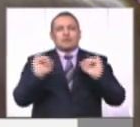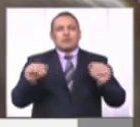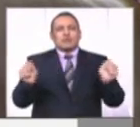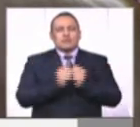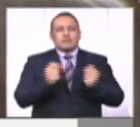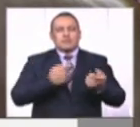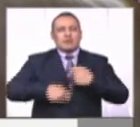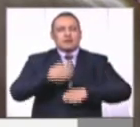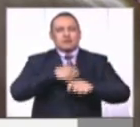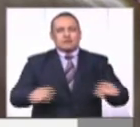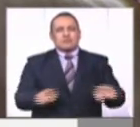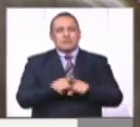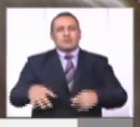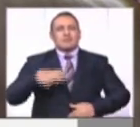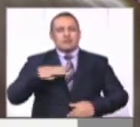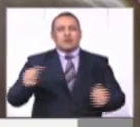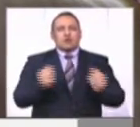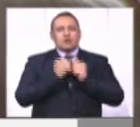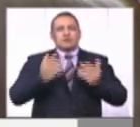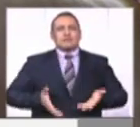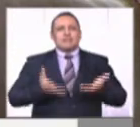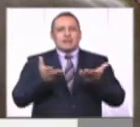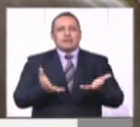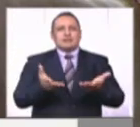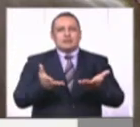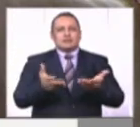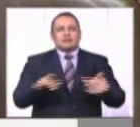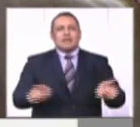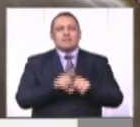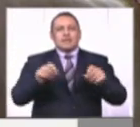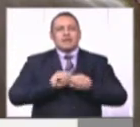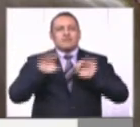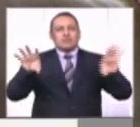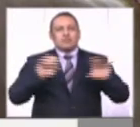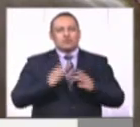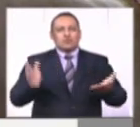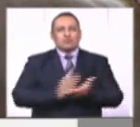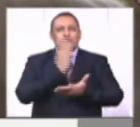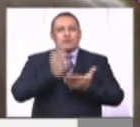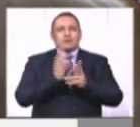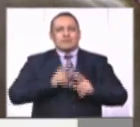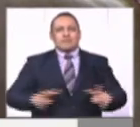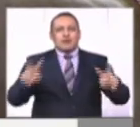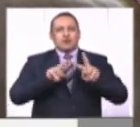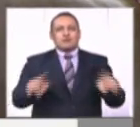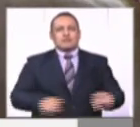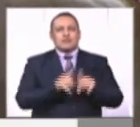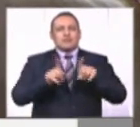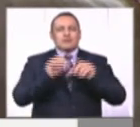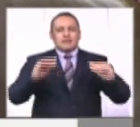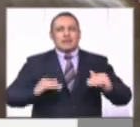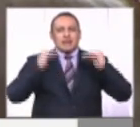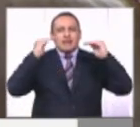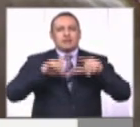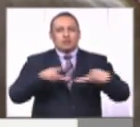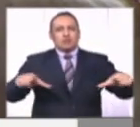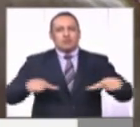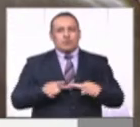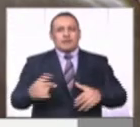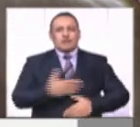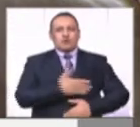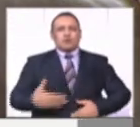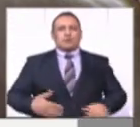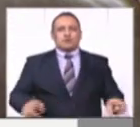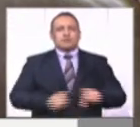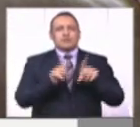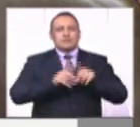mercantilista privatista y entreguista que fomentó una crisis de valores en las altas esferas del Estado la